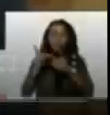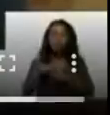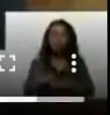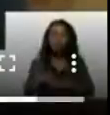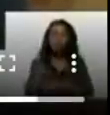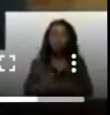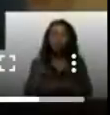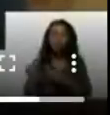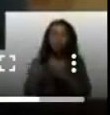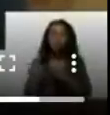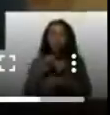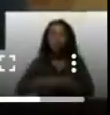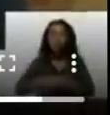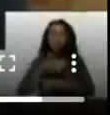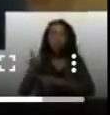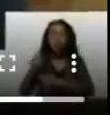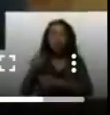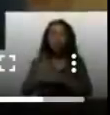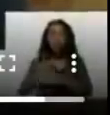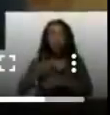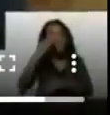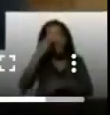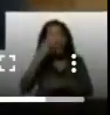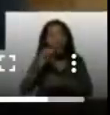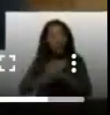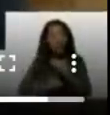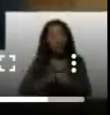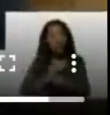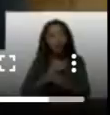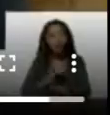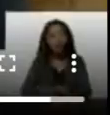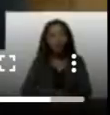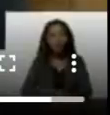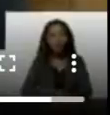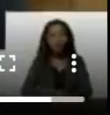previsiones porque fue un acto de piratería internacional.